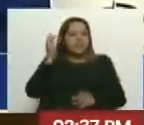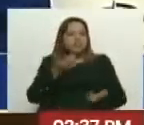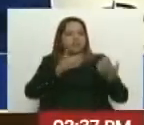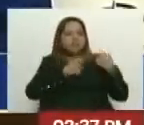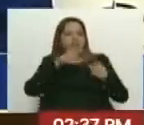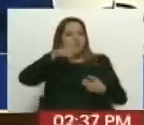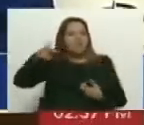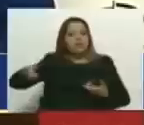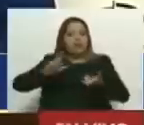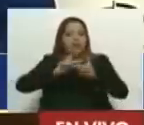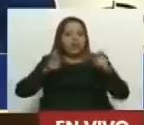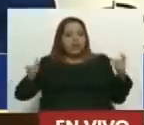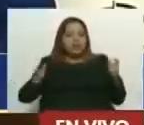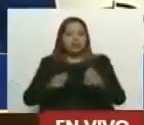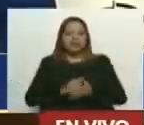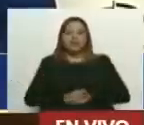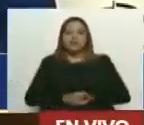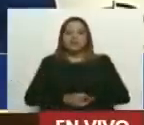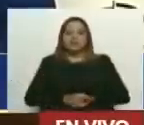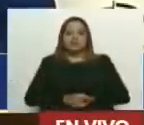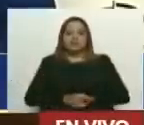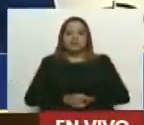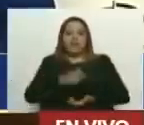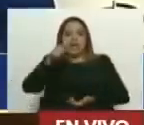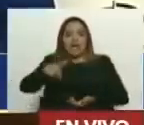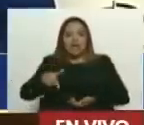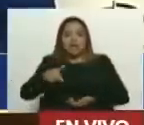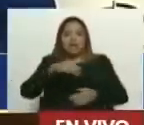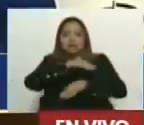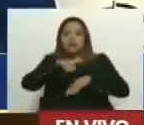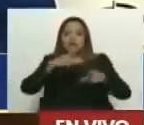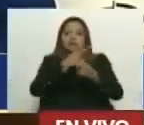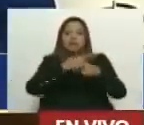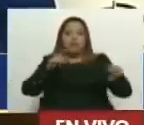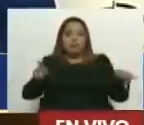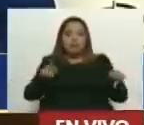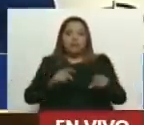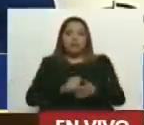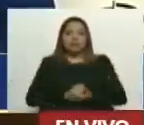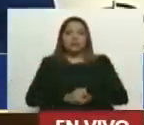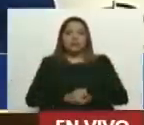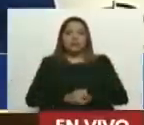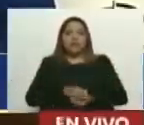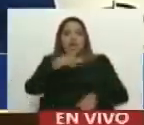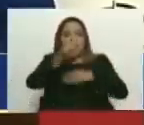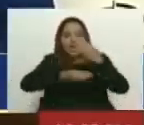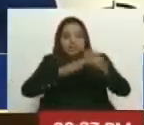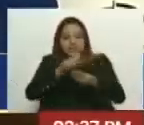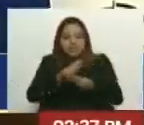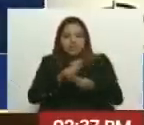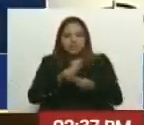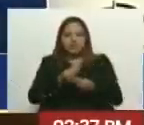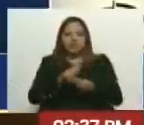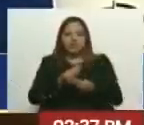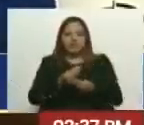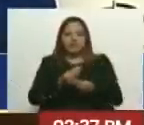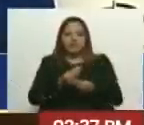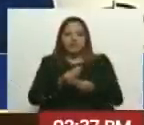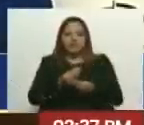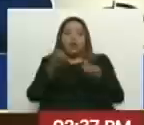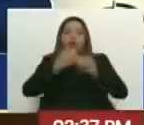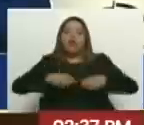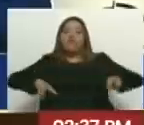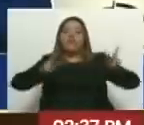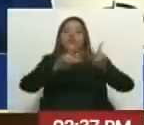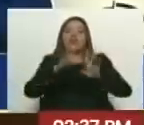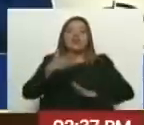en general, este Ministerio Público, cumpliendo con un principio que para